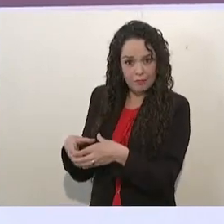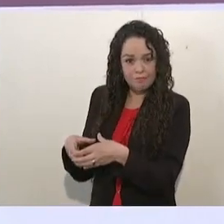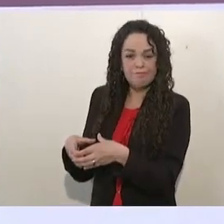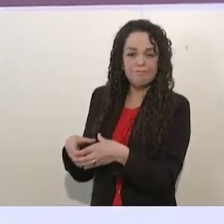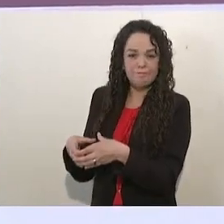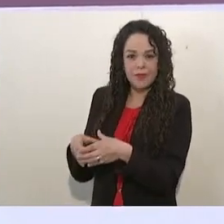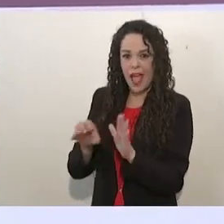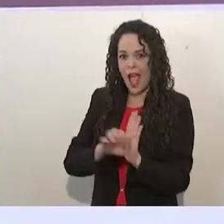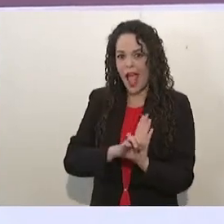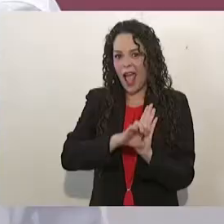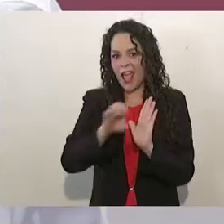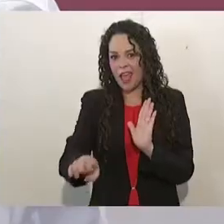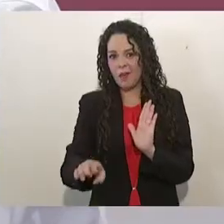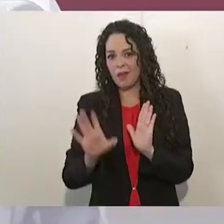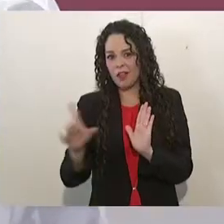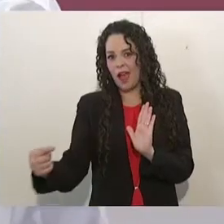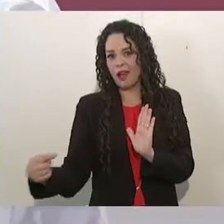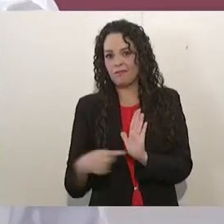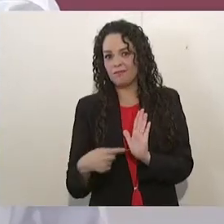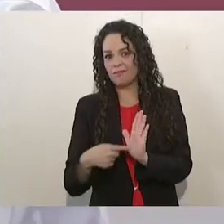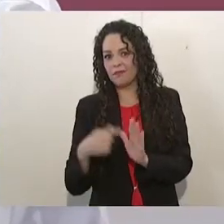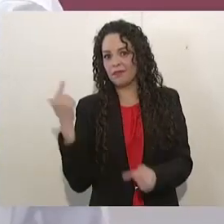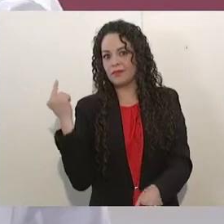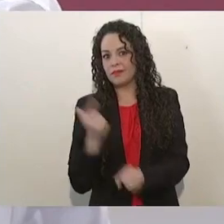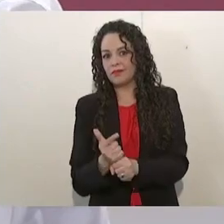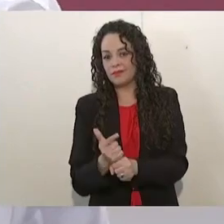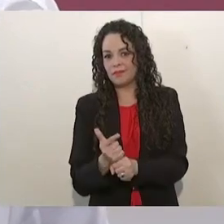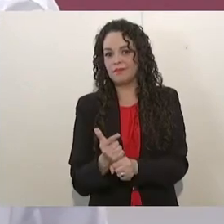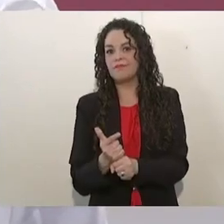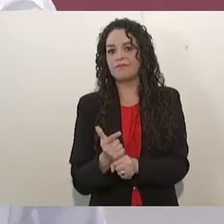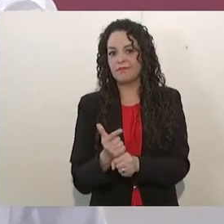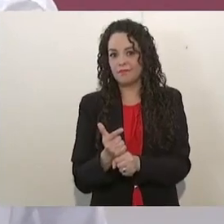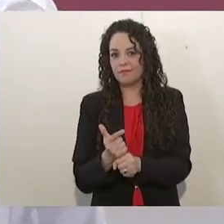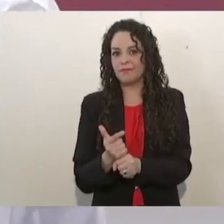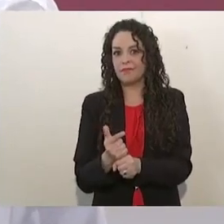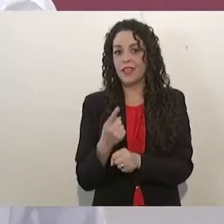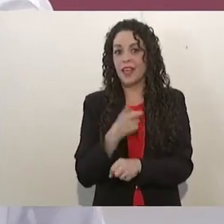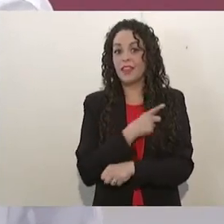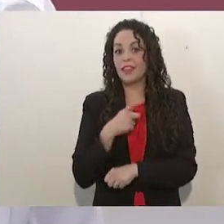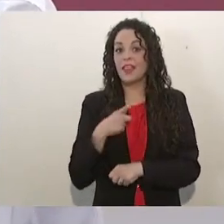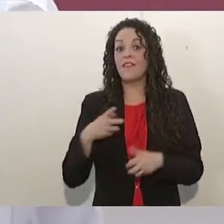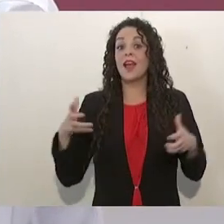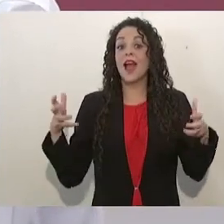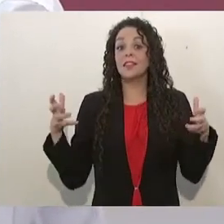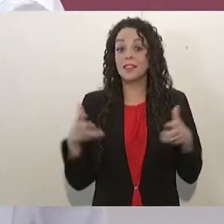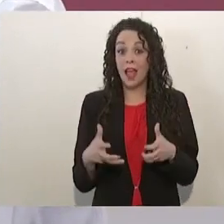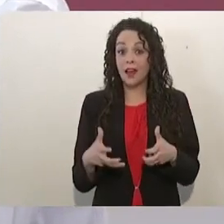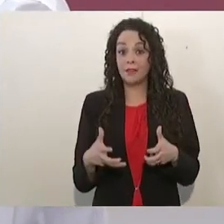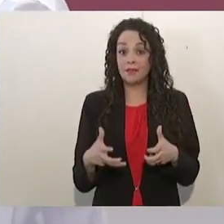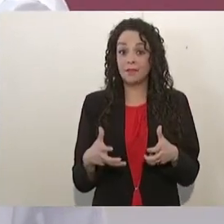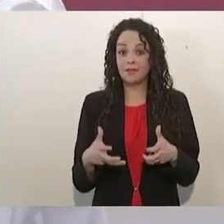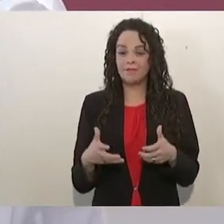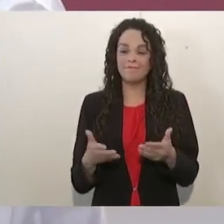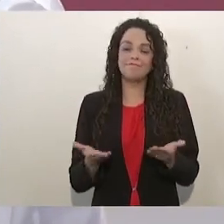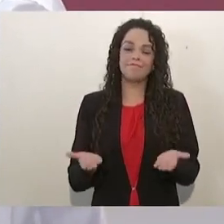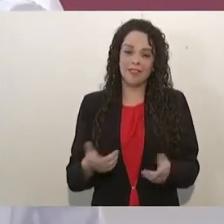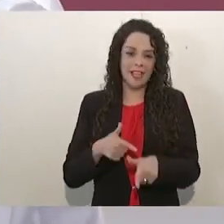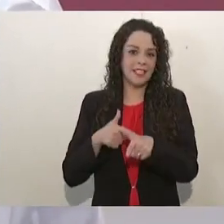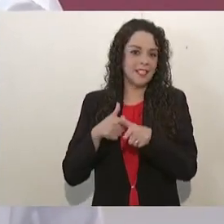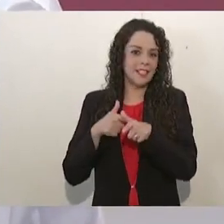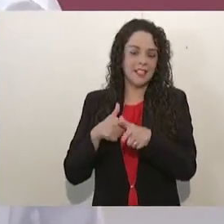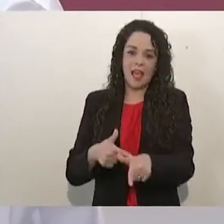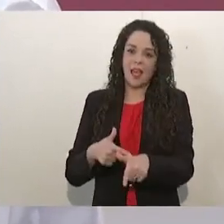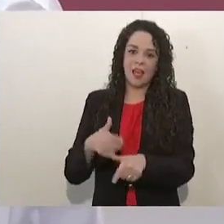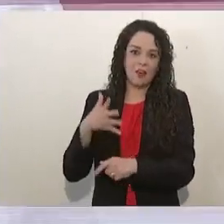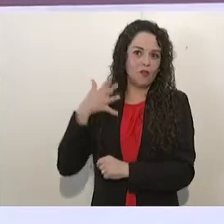bien clara la receta que hay que aplicar y que van a aplicar